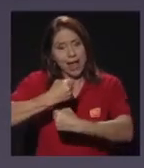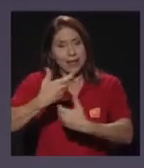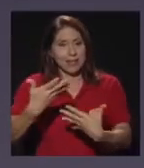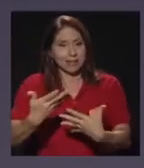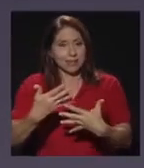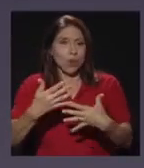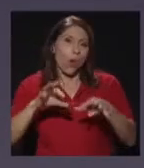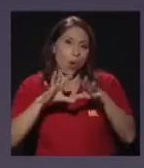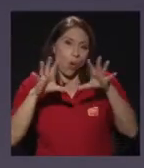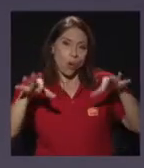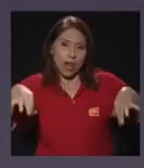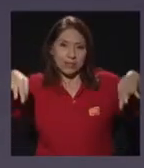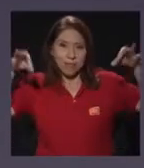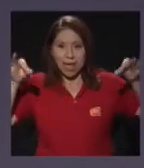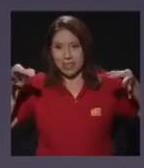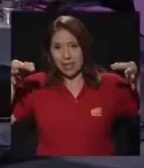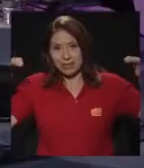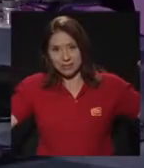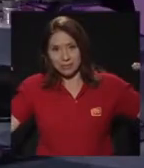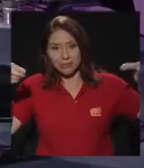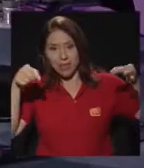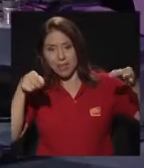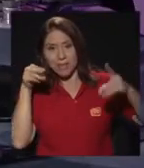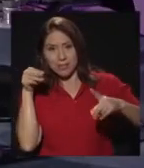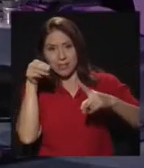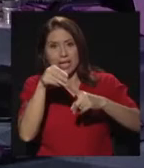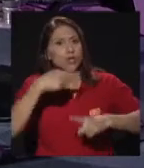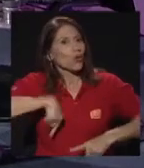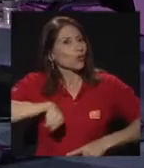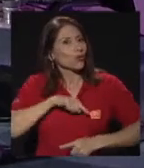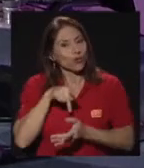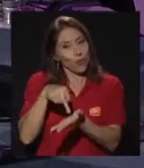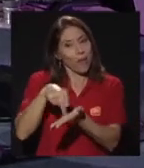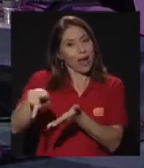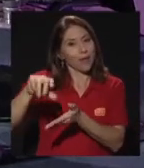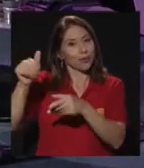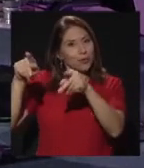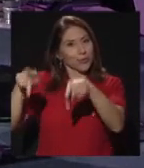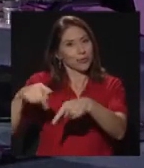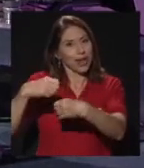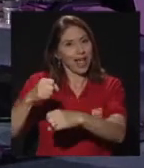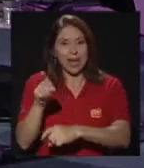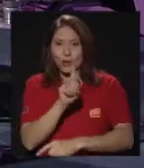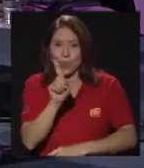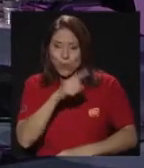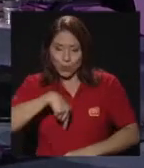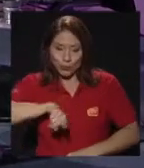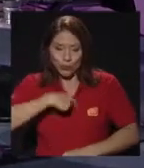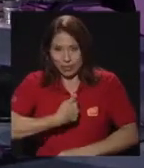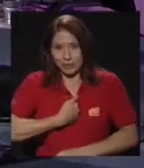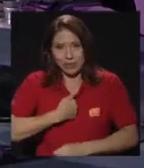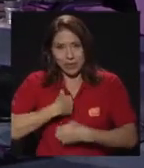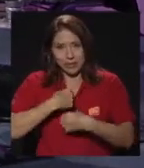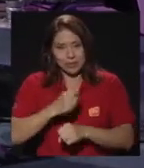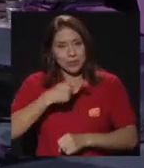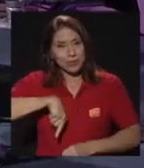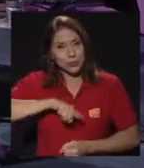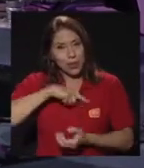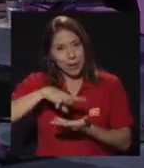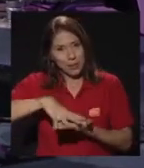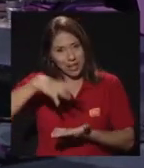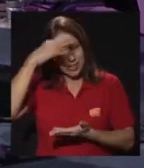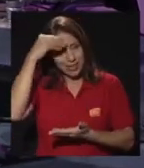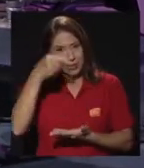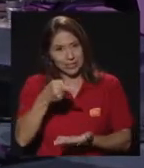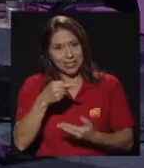las mantas que uh-huh. hacemos. Incluso nosotros no pagamos para hacer eso, lo hacemos nosotras mismas porque hemos aprendido a hacer eso.